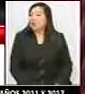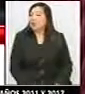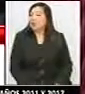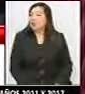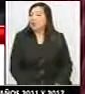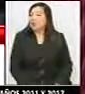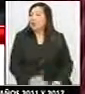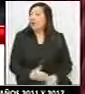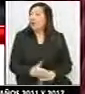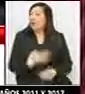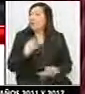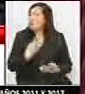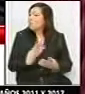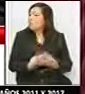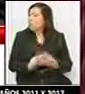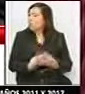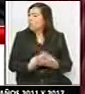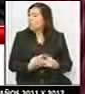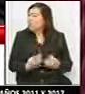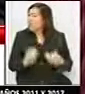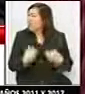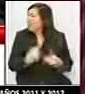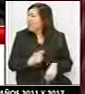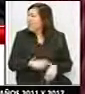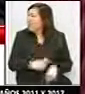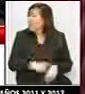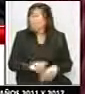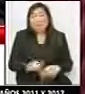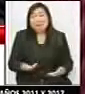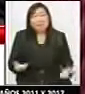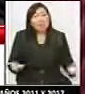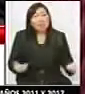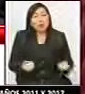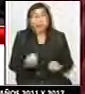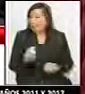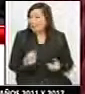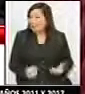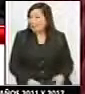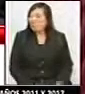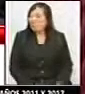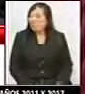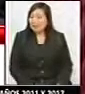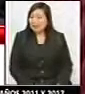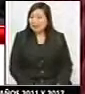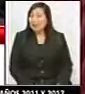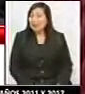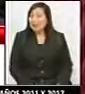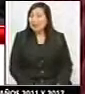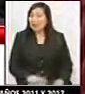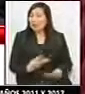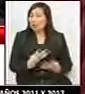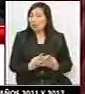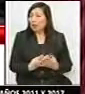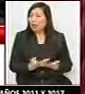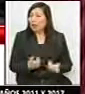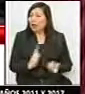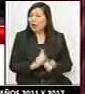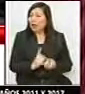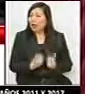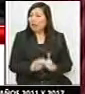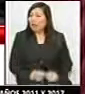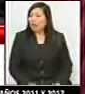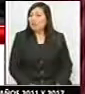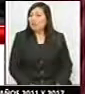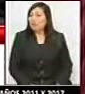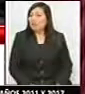simplemente se vaya al penal y pierda el tiempo. Presidenta, hay mucha gente que también del penal, de una u otra forma, presidenta, y